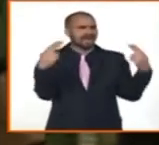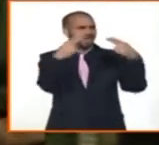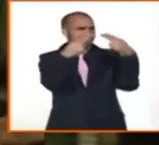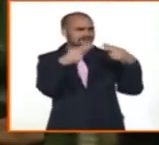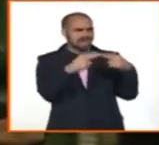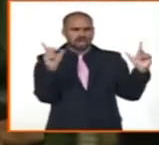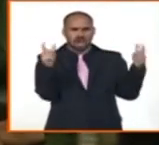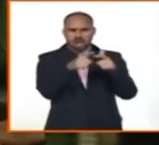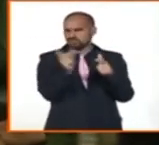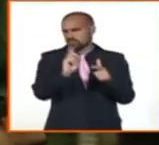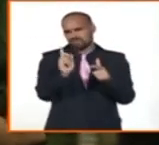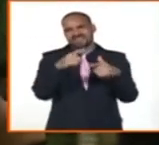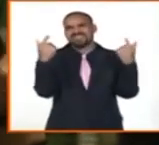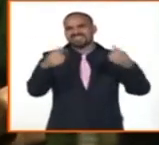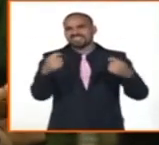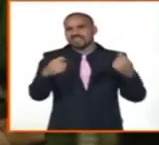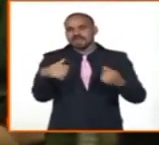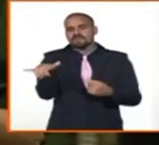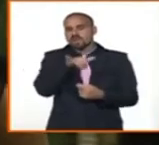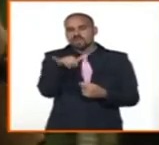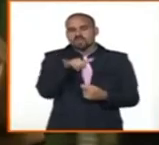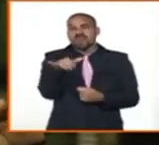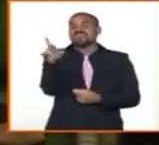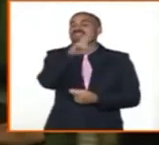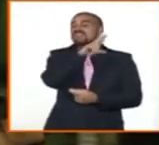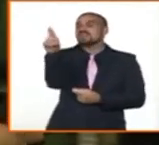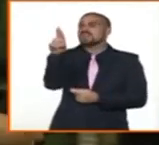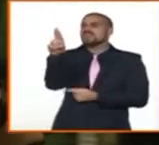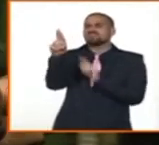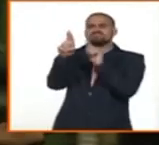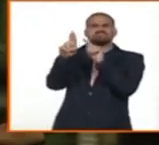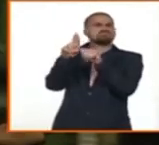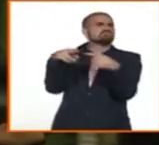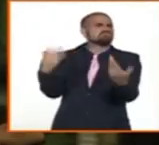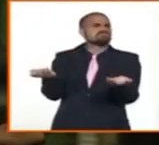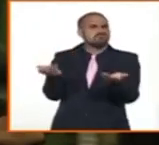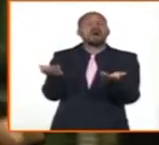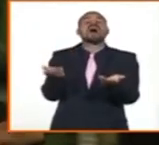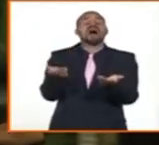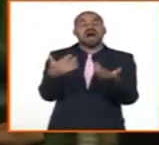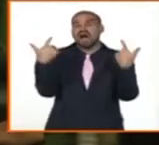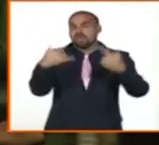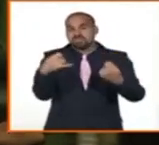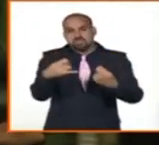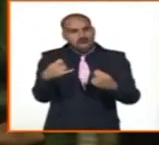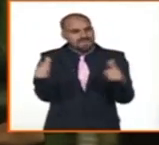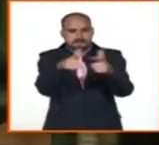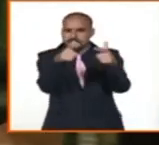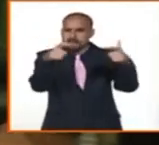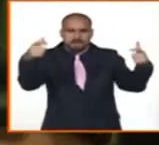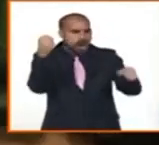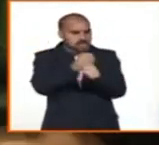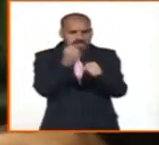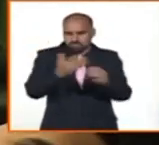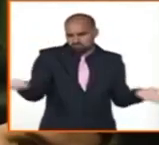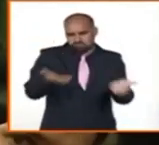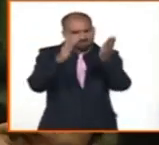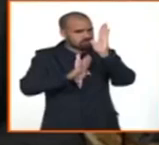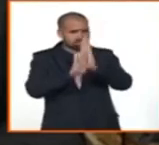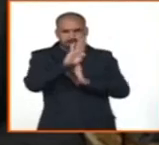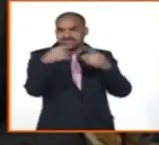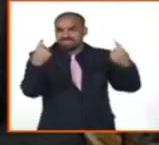proceso enorme que se llama la revolución, no solamente en Cuba, sino en Latinoamérica y ojalá algún día en el